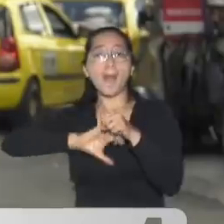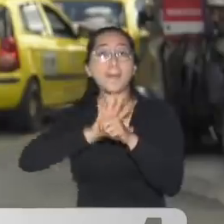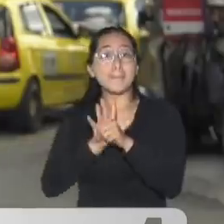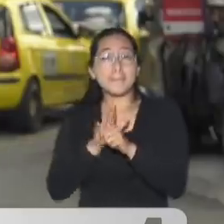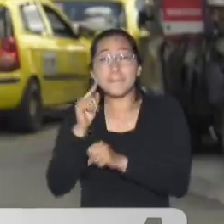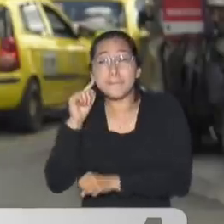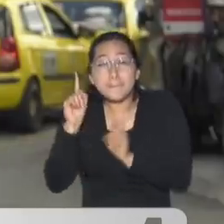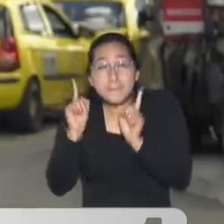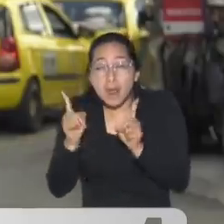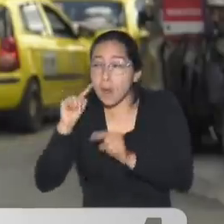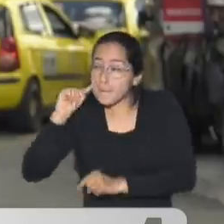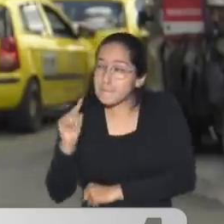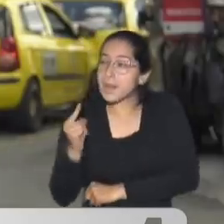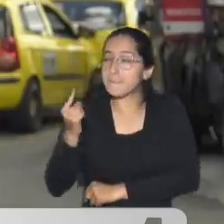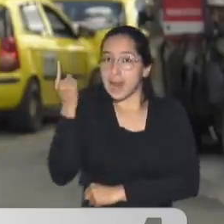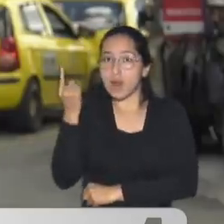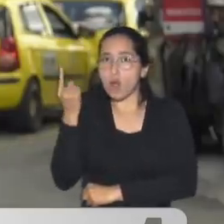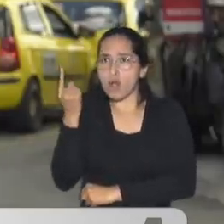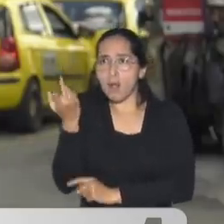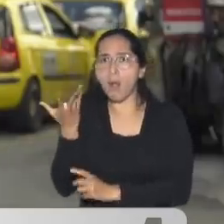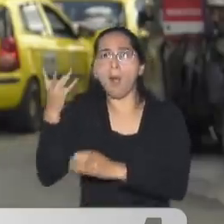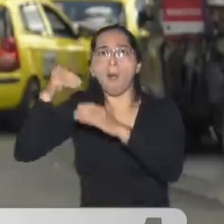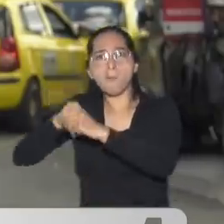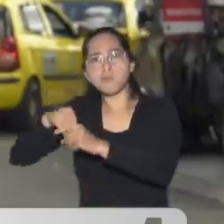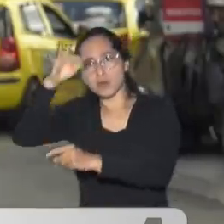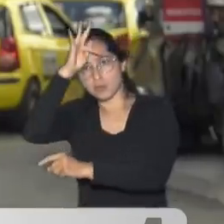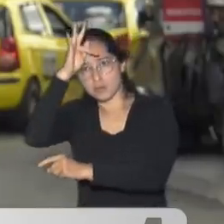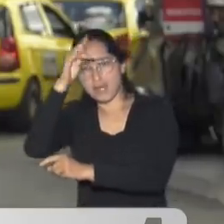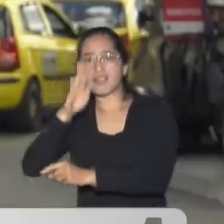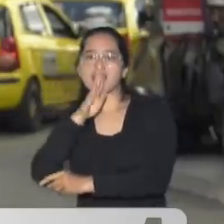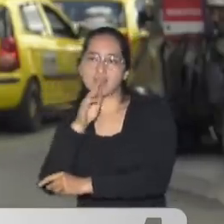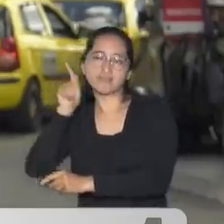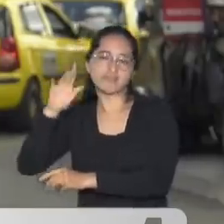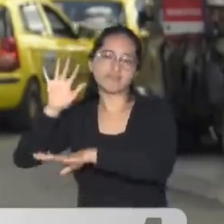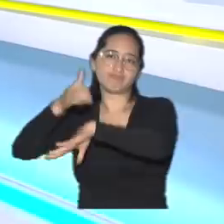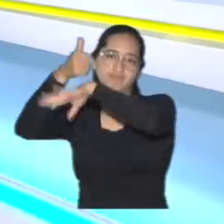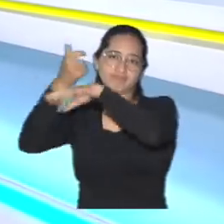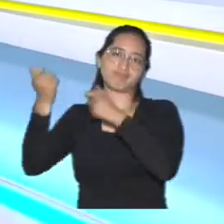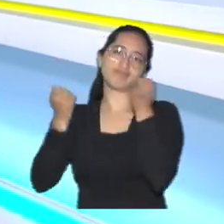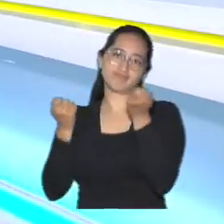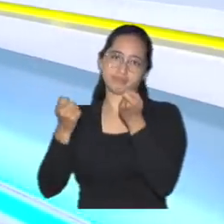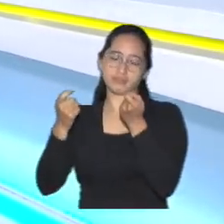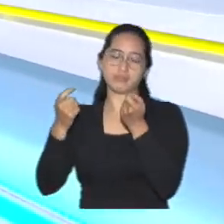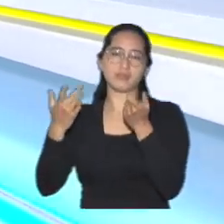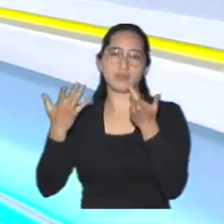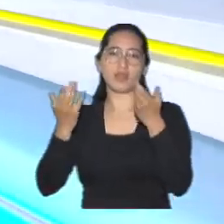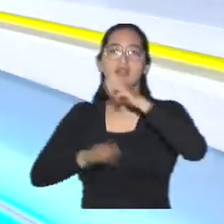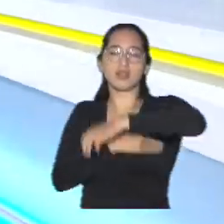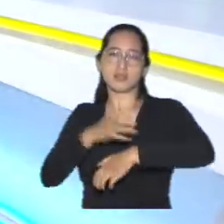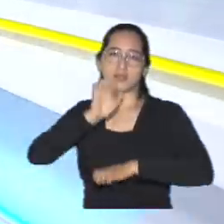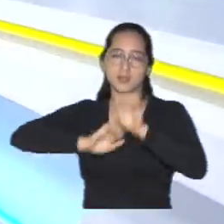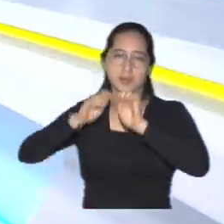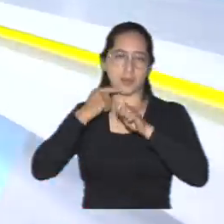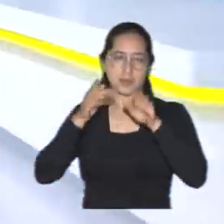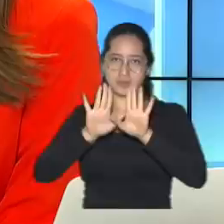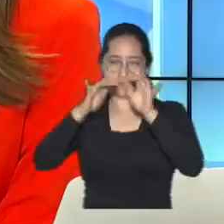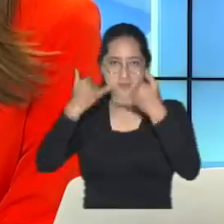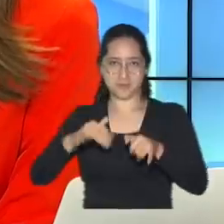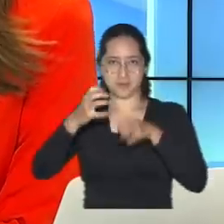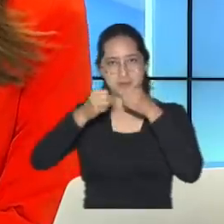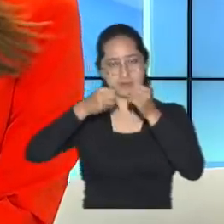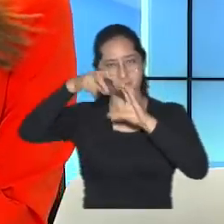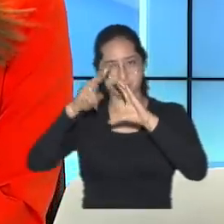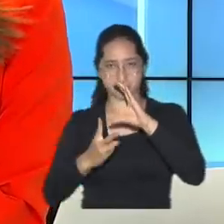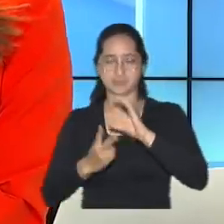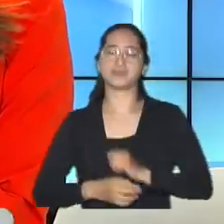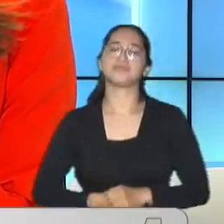como consecuencia de esta infección. Información desde el Hospital Militar, Didier Chica, Noticentro 1 CMI. Didier, muchas